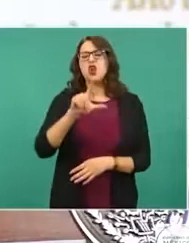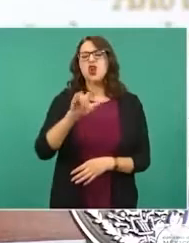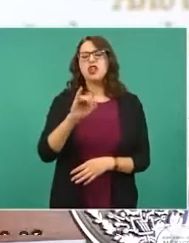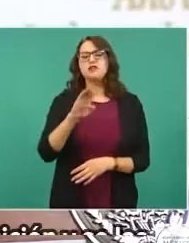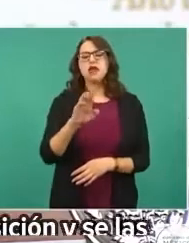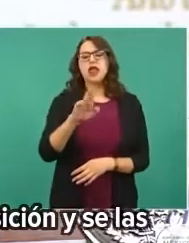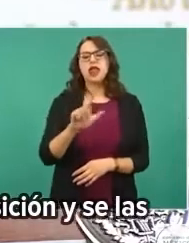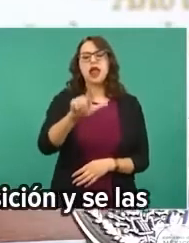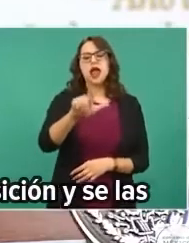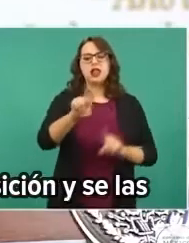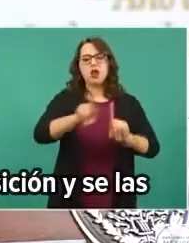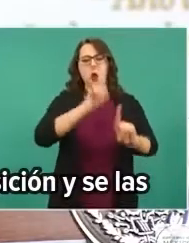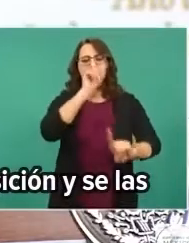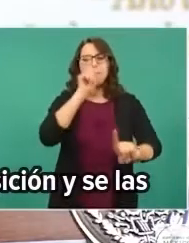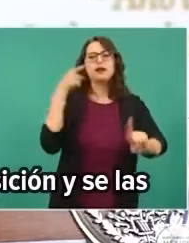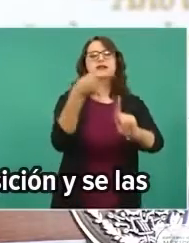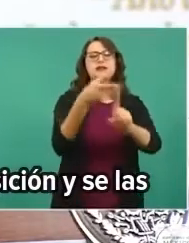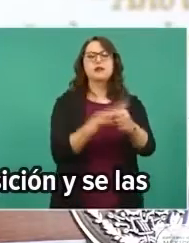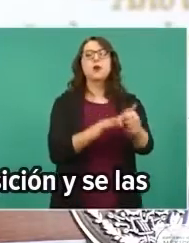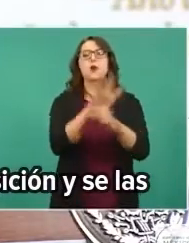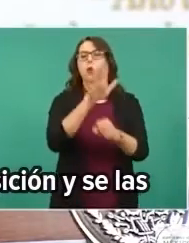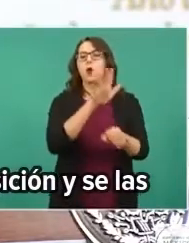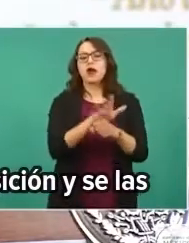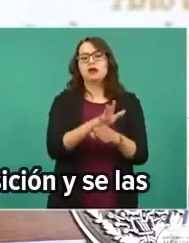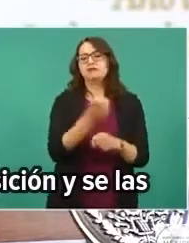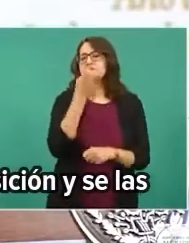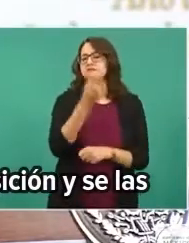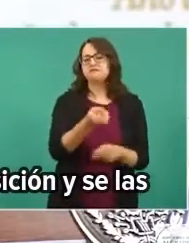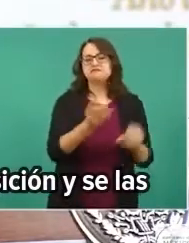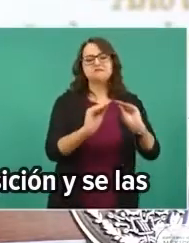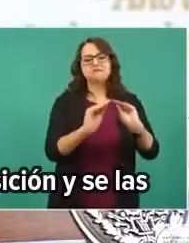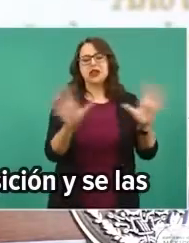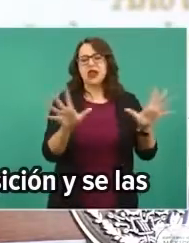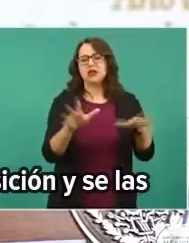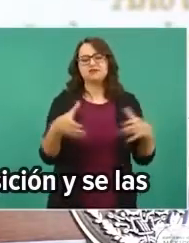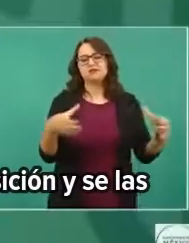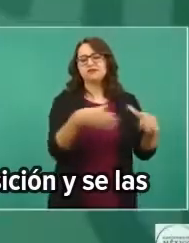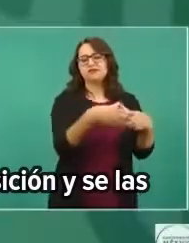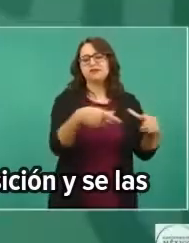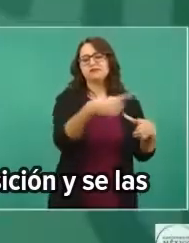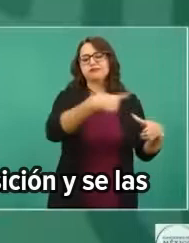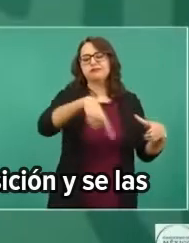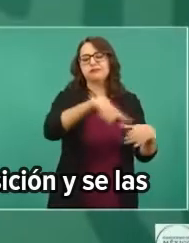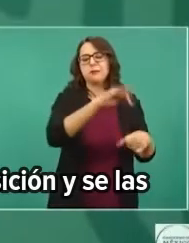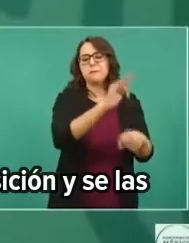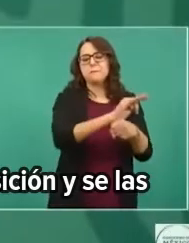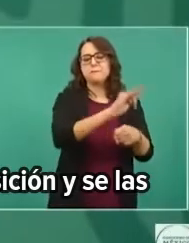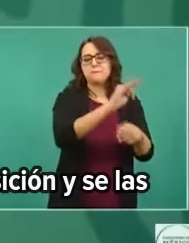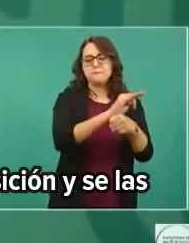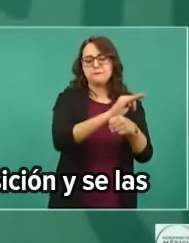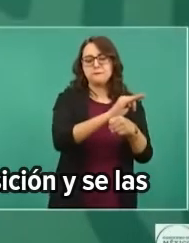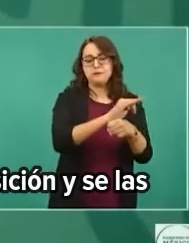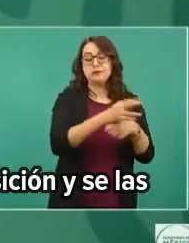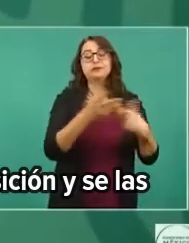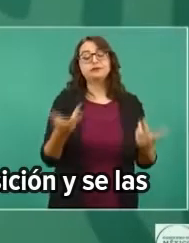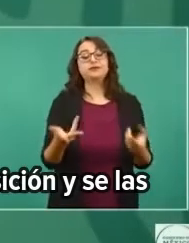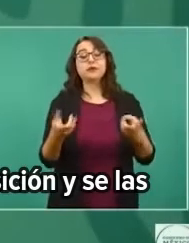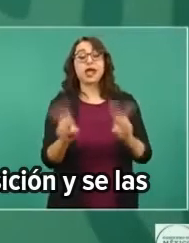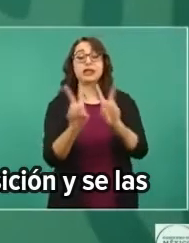neoliberal o neoporfirista. Bueno, en el caso de la industria